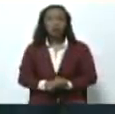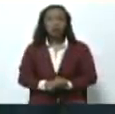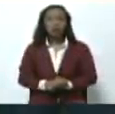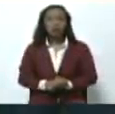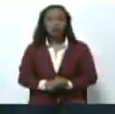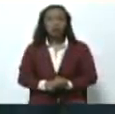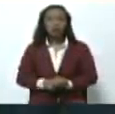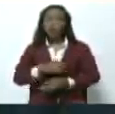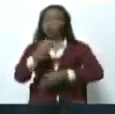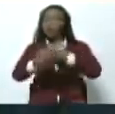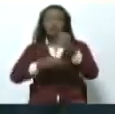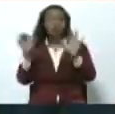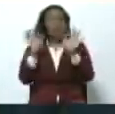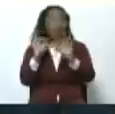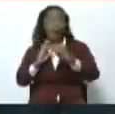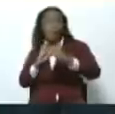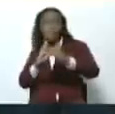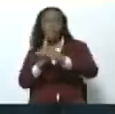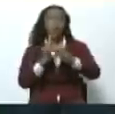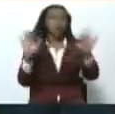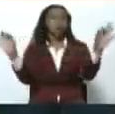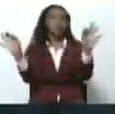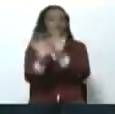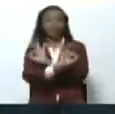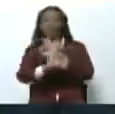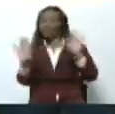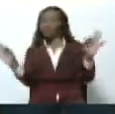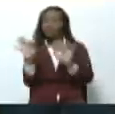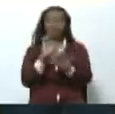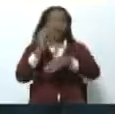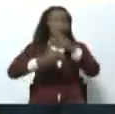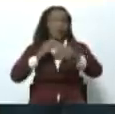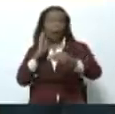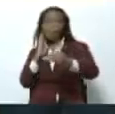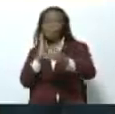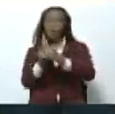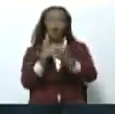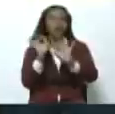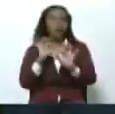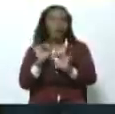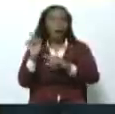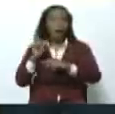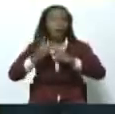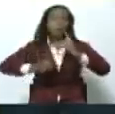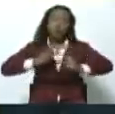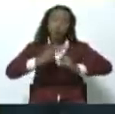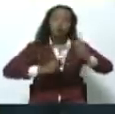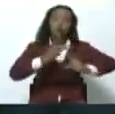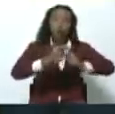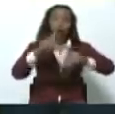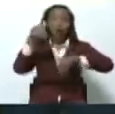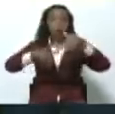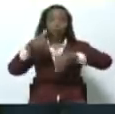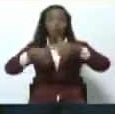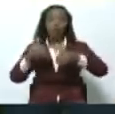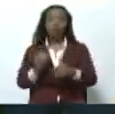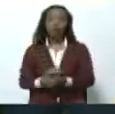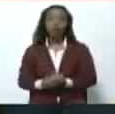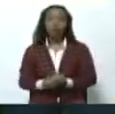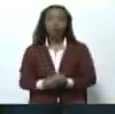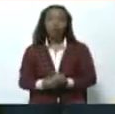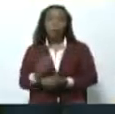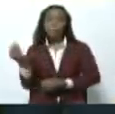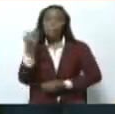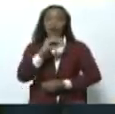No hubo nada que lo perturbara, nada absolutamente que lo perturbara a este proceso electoral. Los más